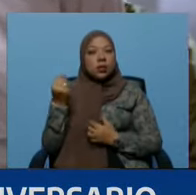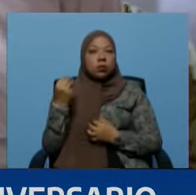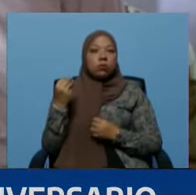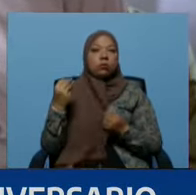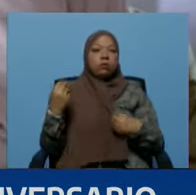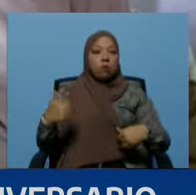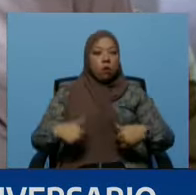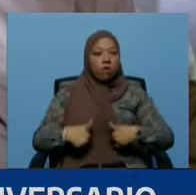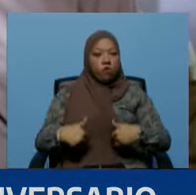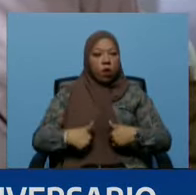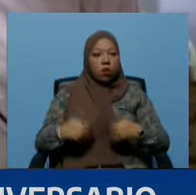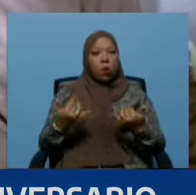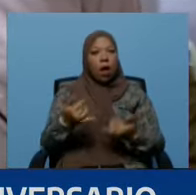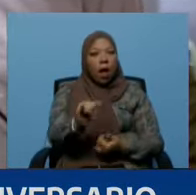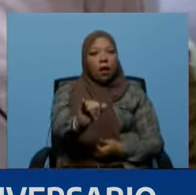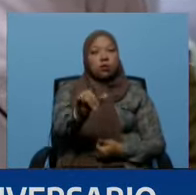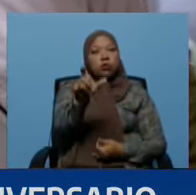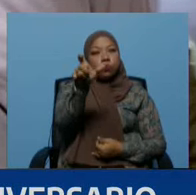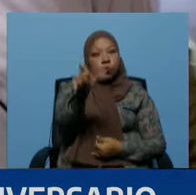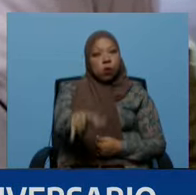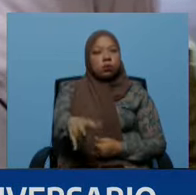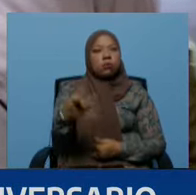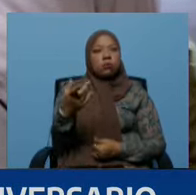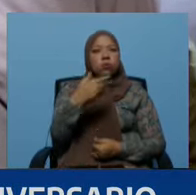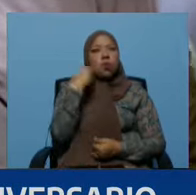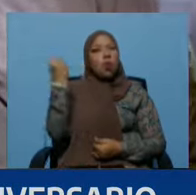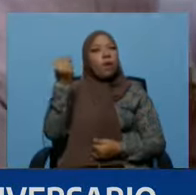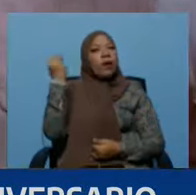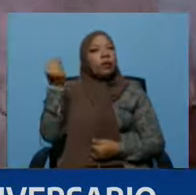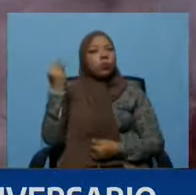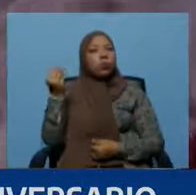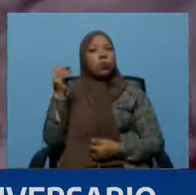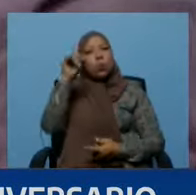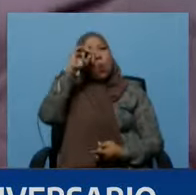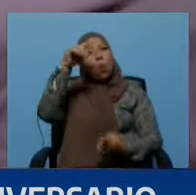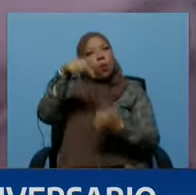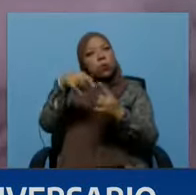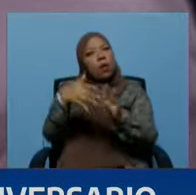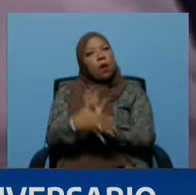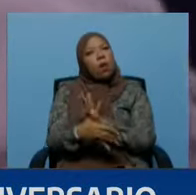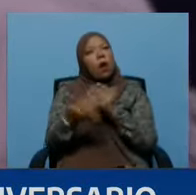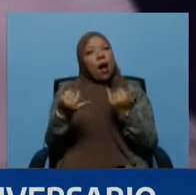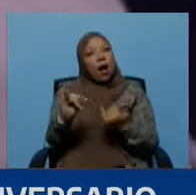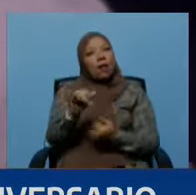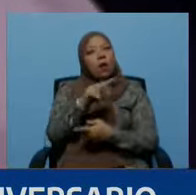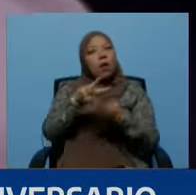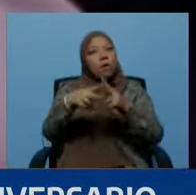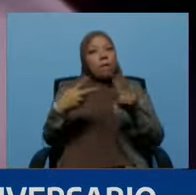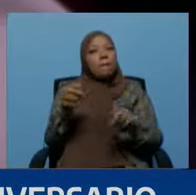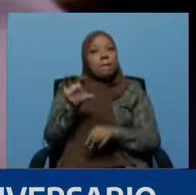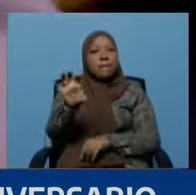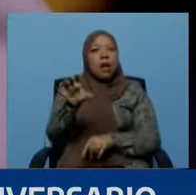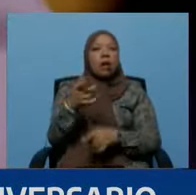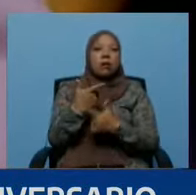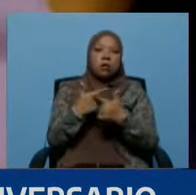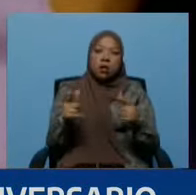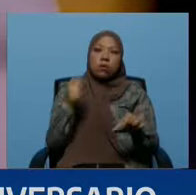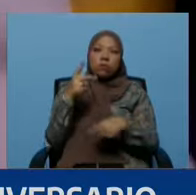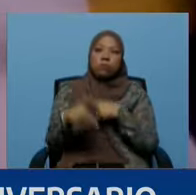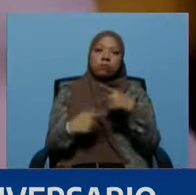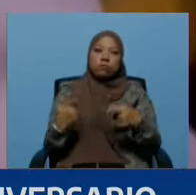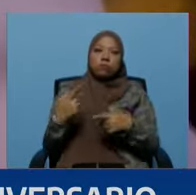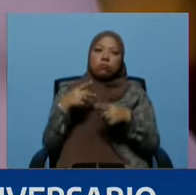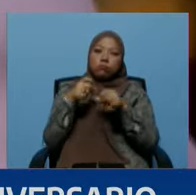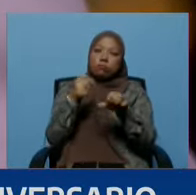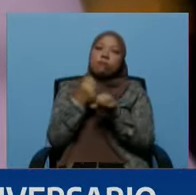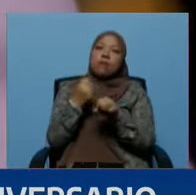el esfuerzo que estoy haciendo es por ustedes, por la juventud. El objetivo es que tengan una patria digna, una patria en